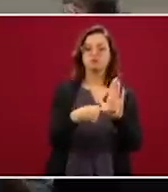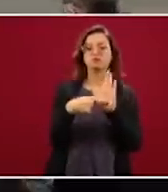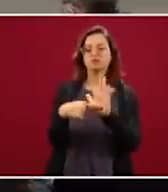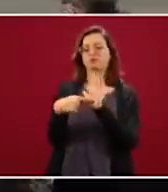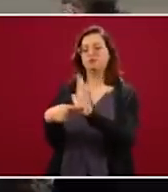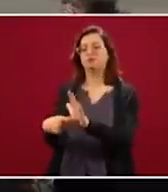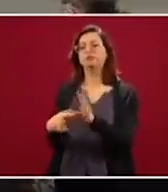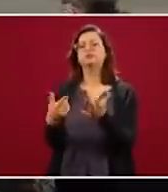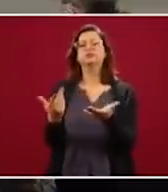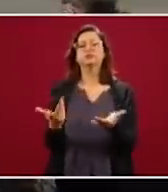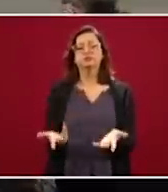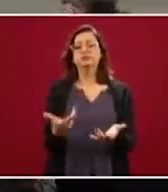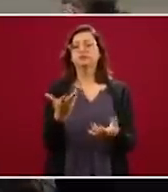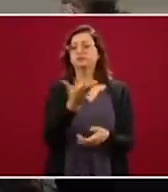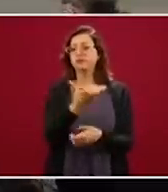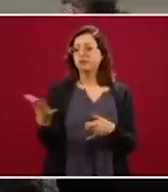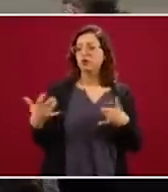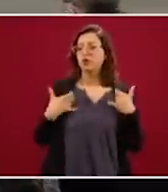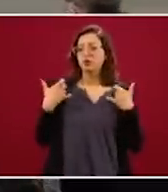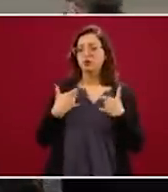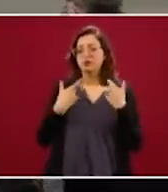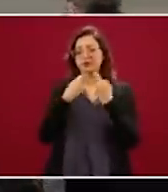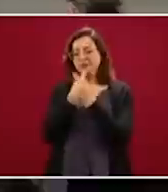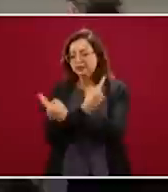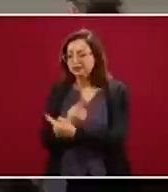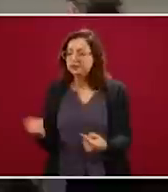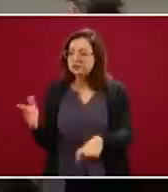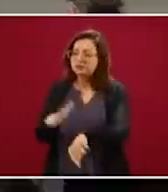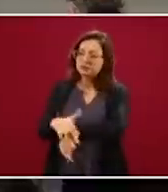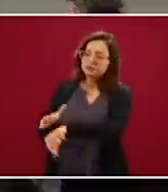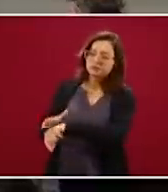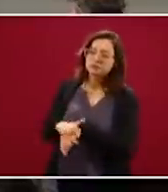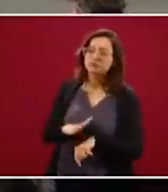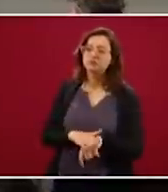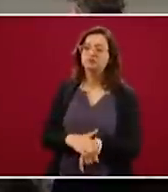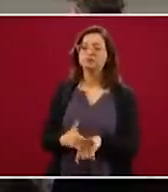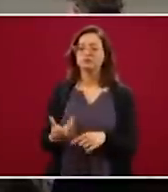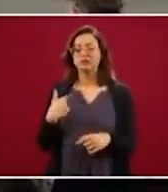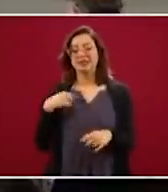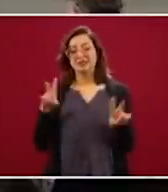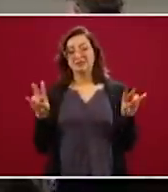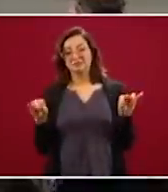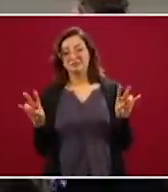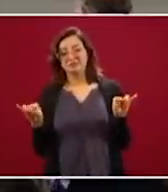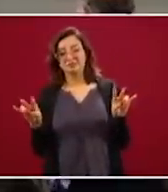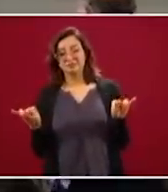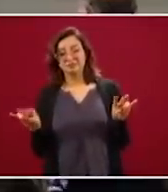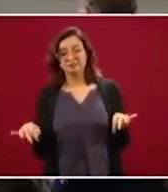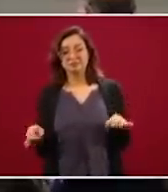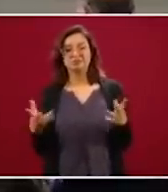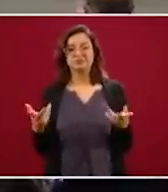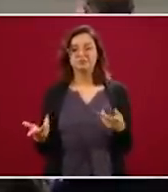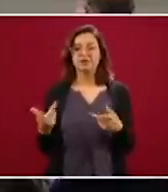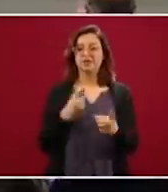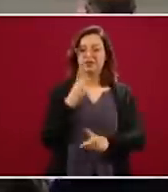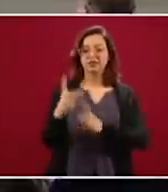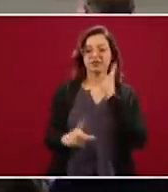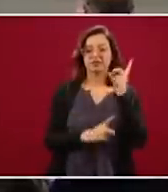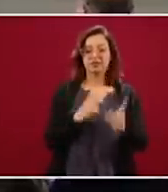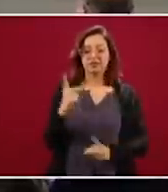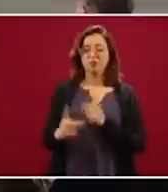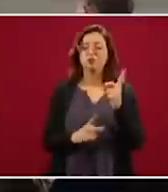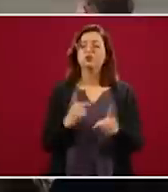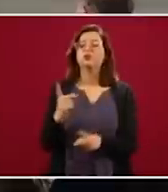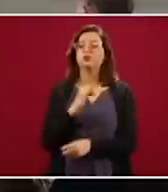les habla a los jóvenes, a los niños, de estar listos y de prepararse y de que el deporte es una